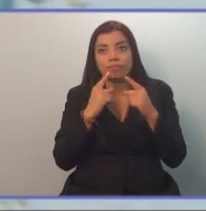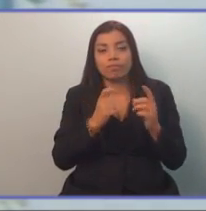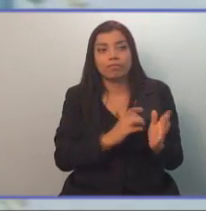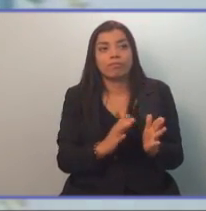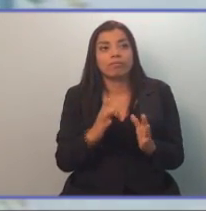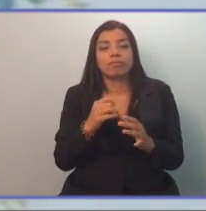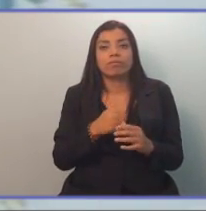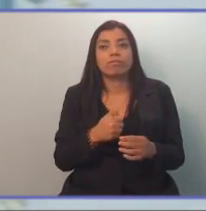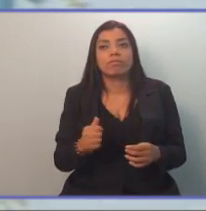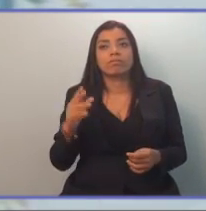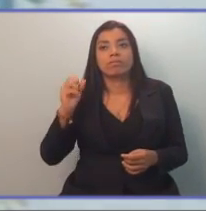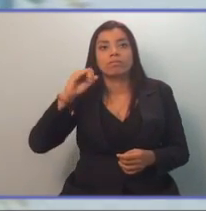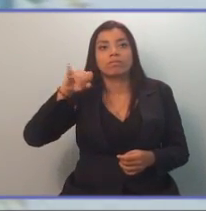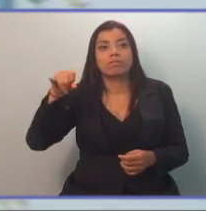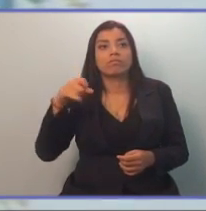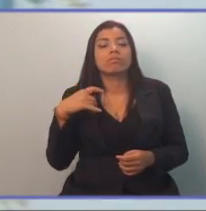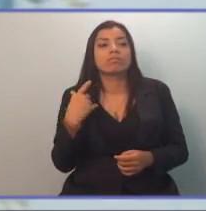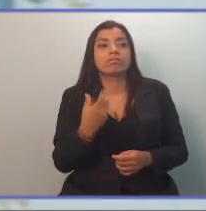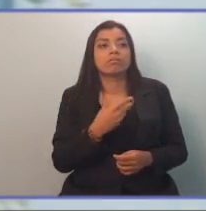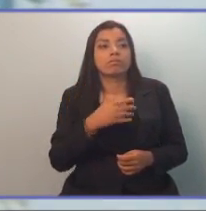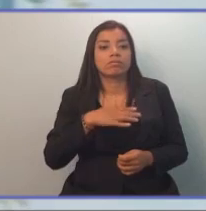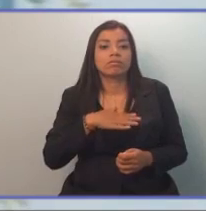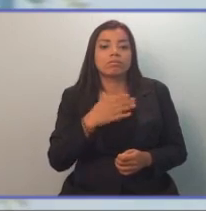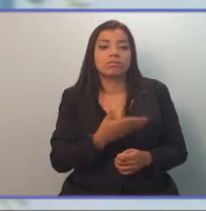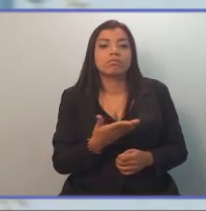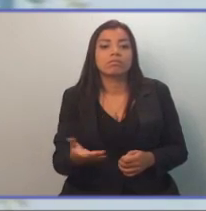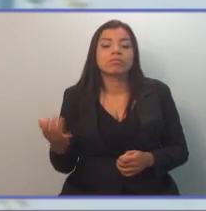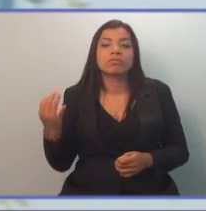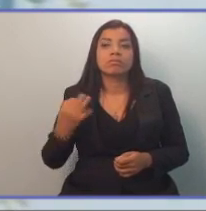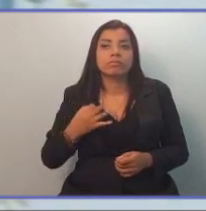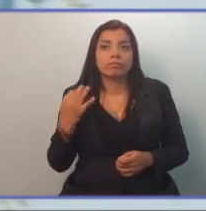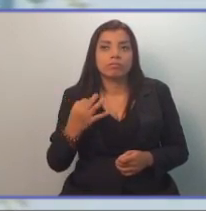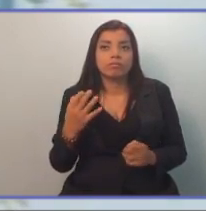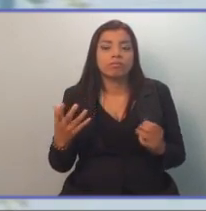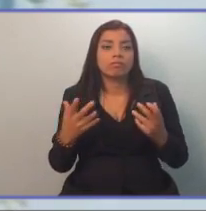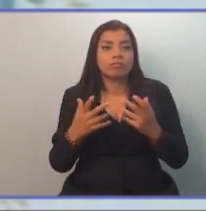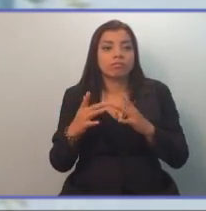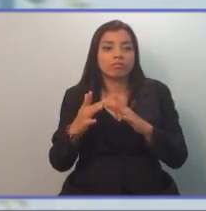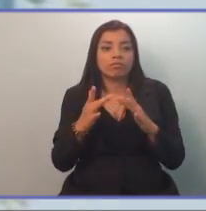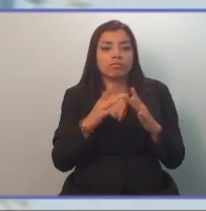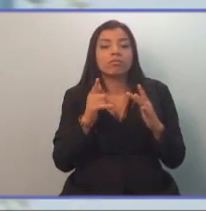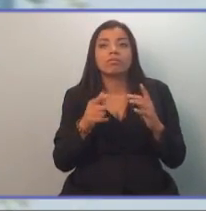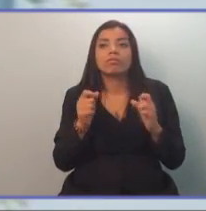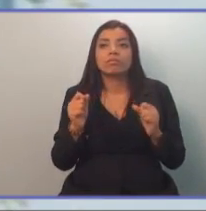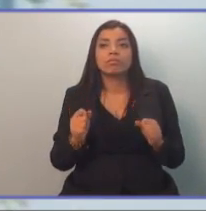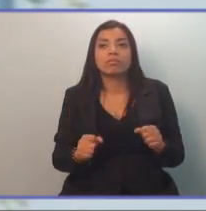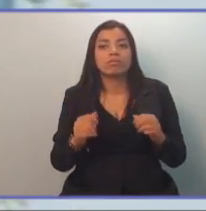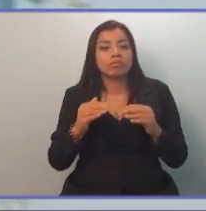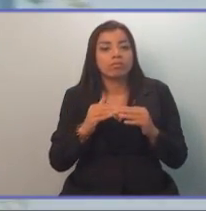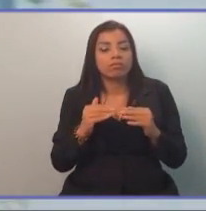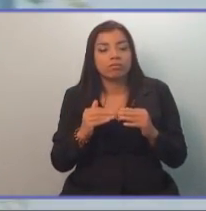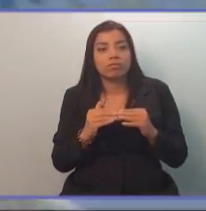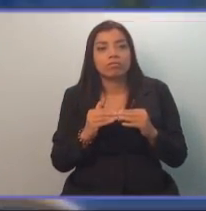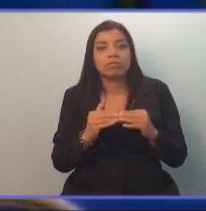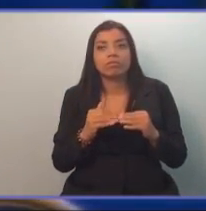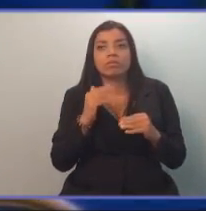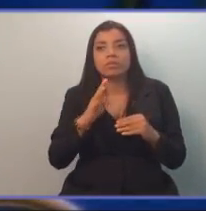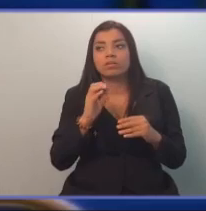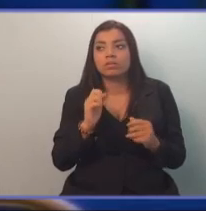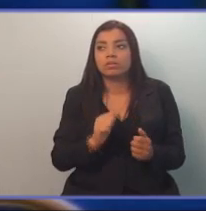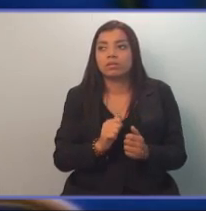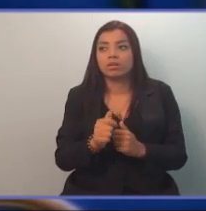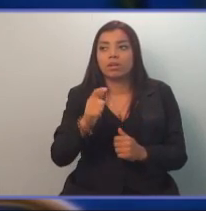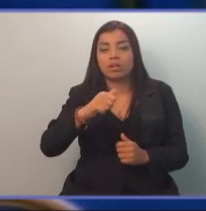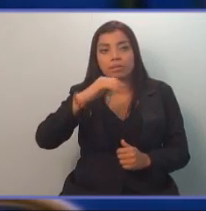Corte. Y cuando tengamos el equipamiento necesario y la conectividad necesaria, esto va a ser también superado a